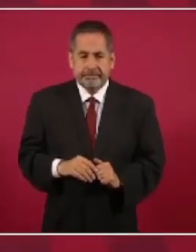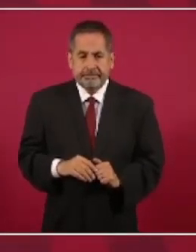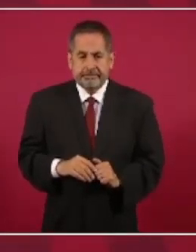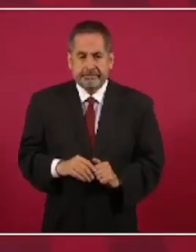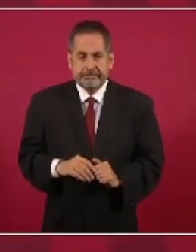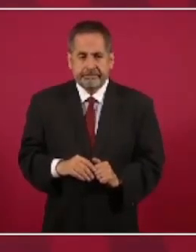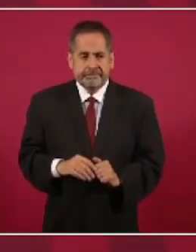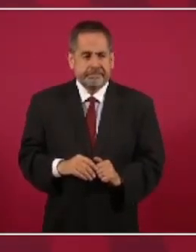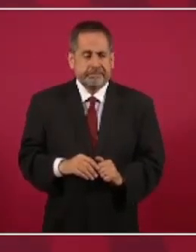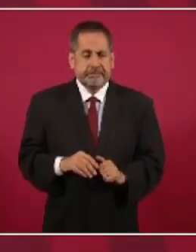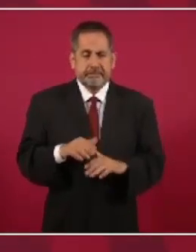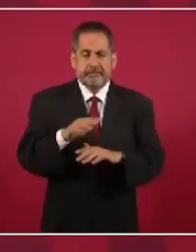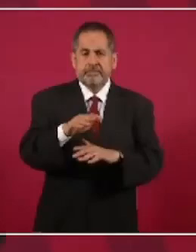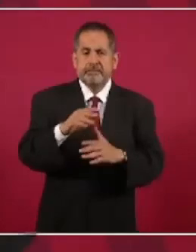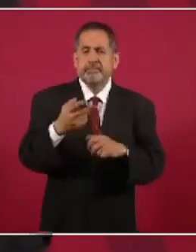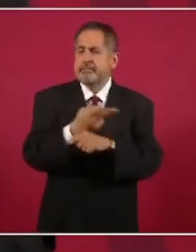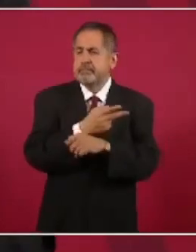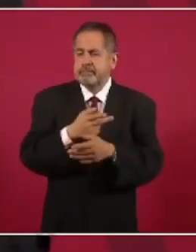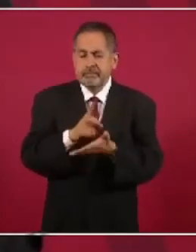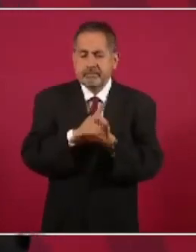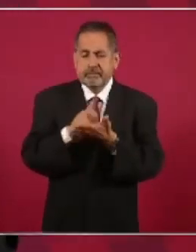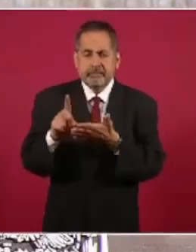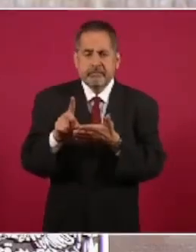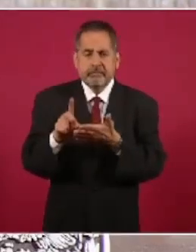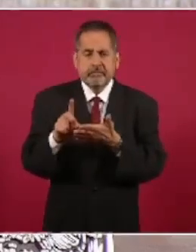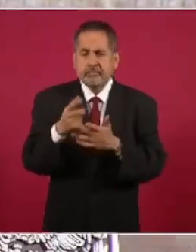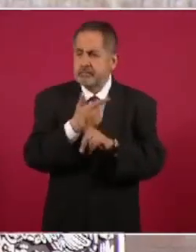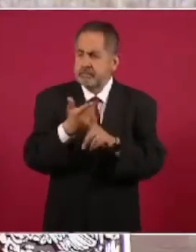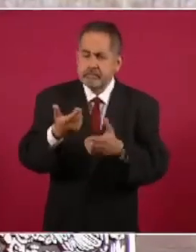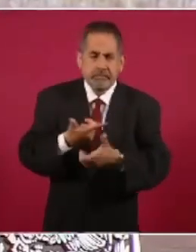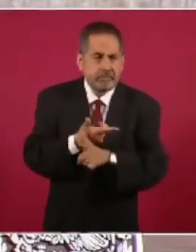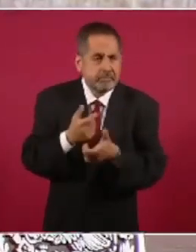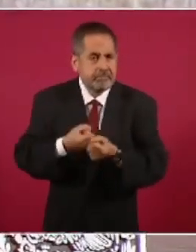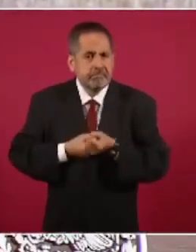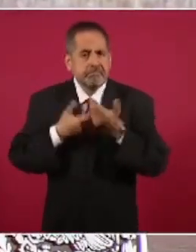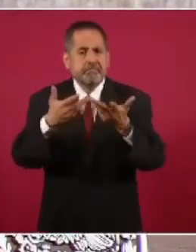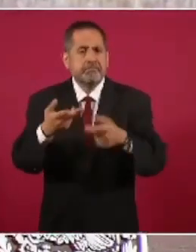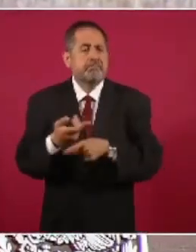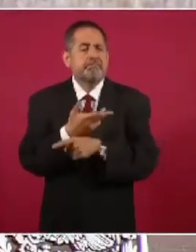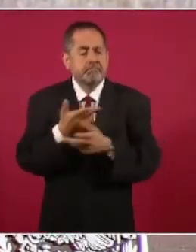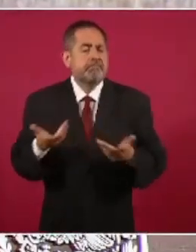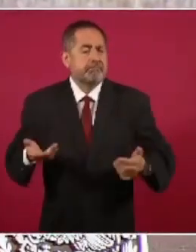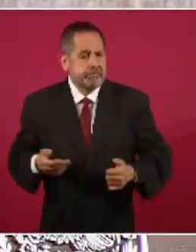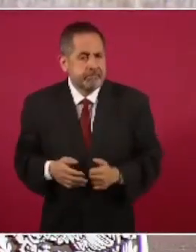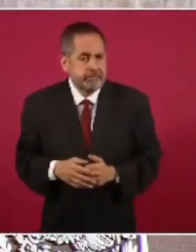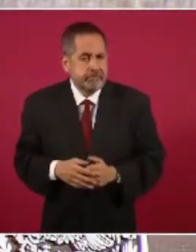los derechos a la libertad de expresión